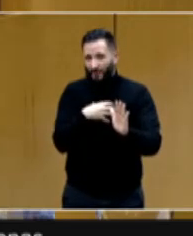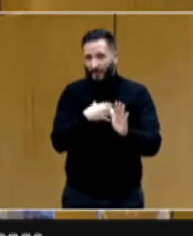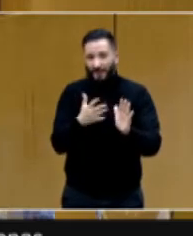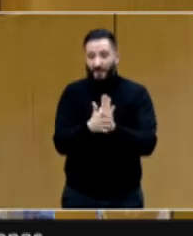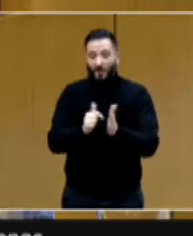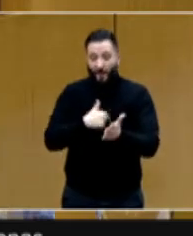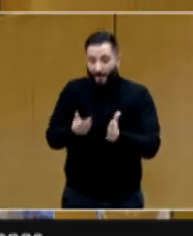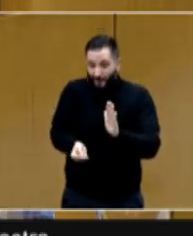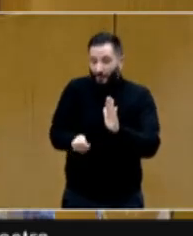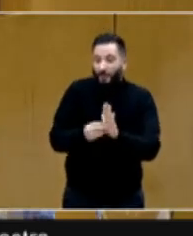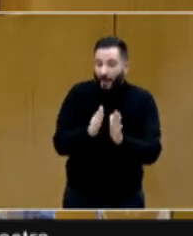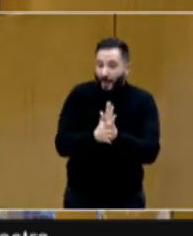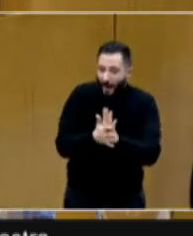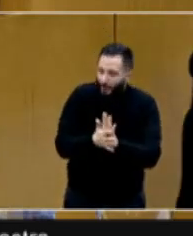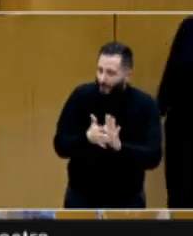Marco